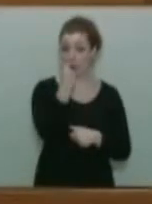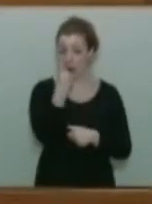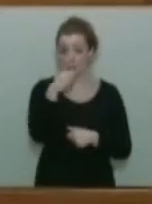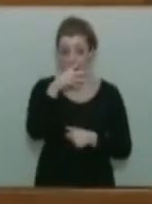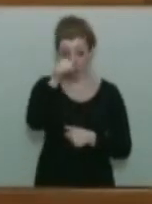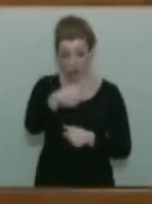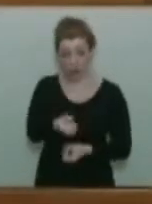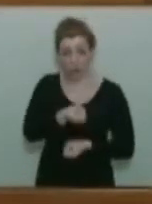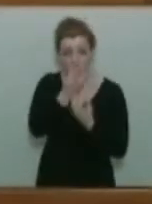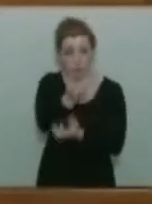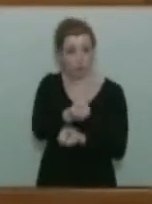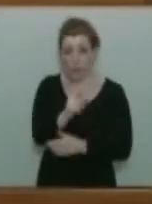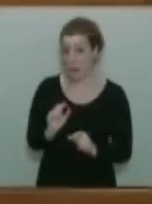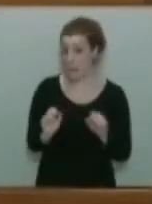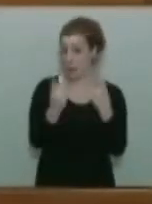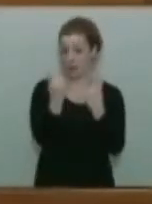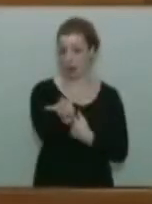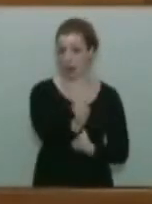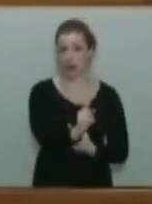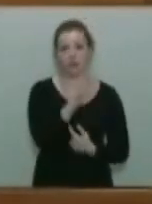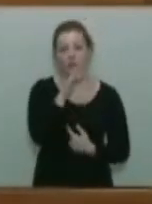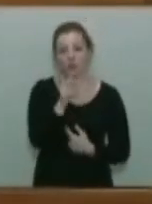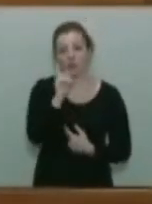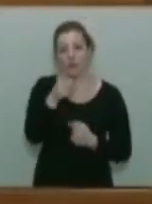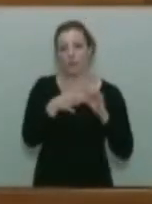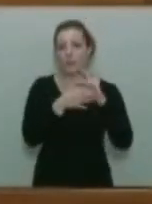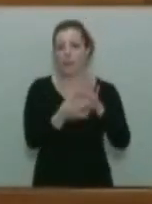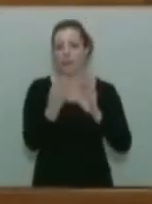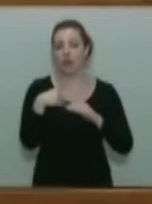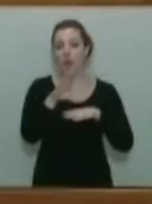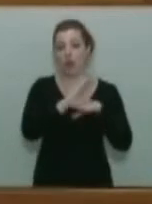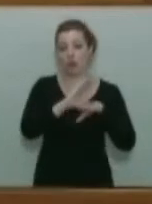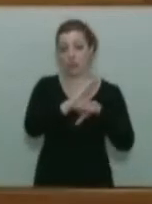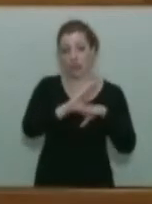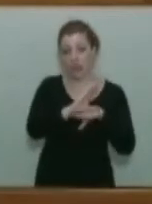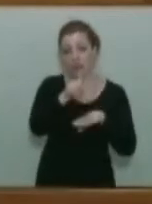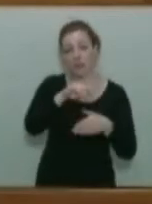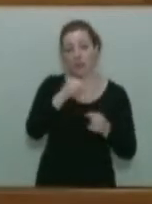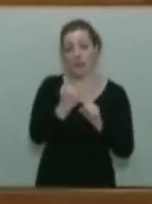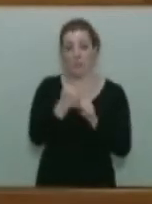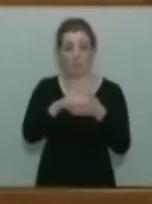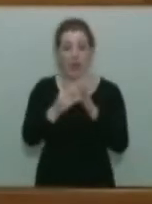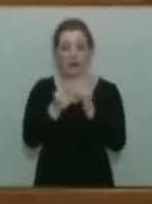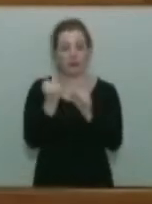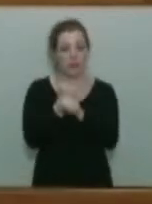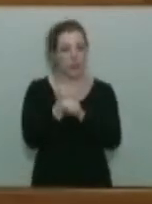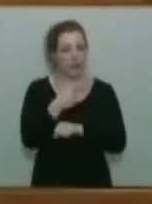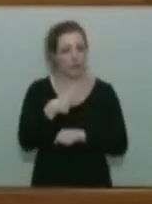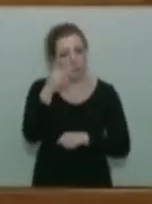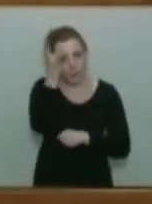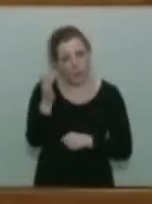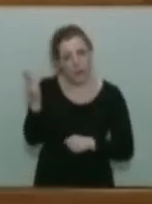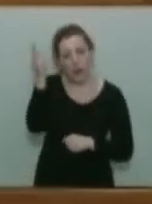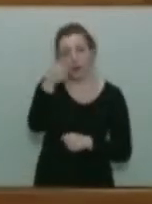aquí. No solo es referido a esta consejería y a estos planes de empleo. Yo me imagino que